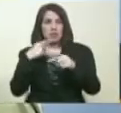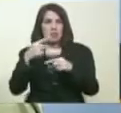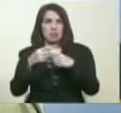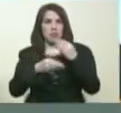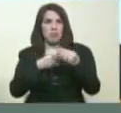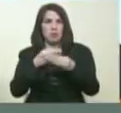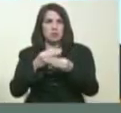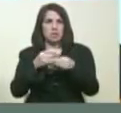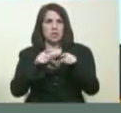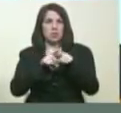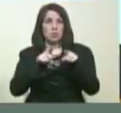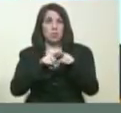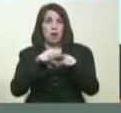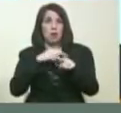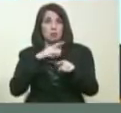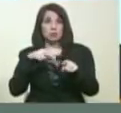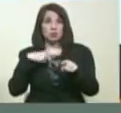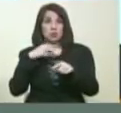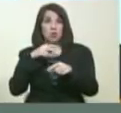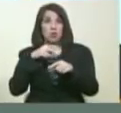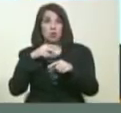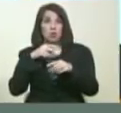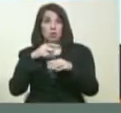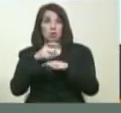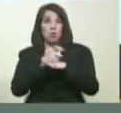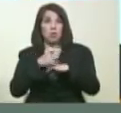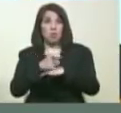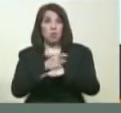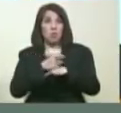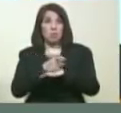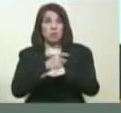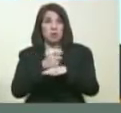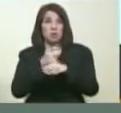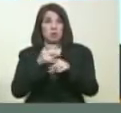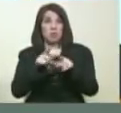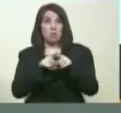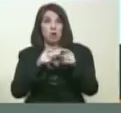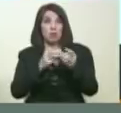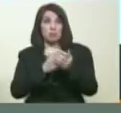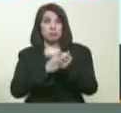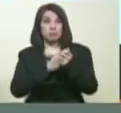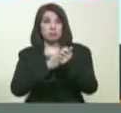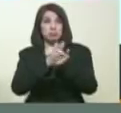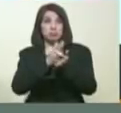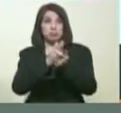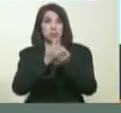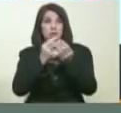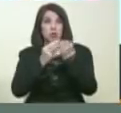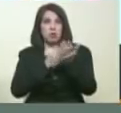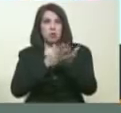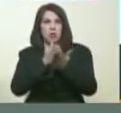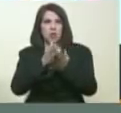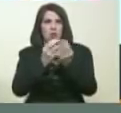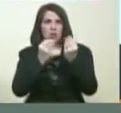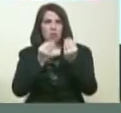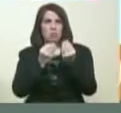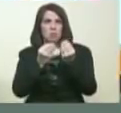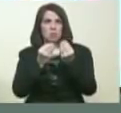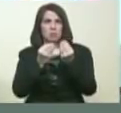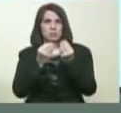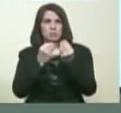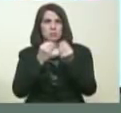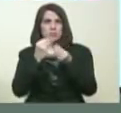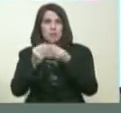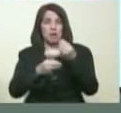somos gobierno. Gobernar es conducir, ser conductores, hay que conducir la economía y garantizar que todo esto